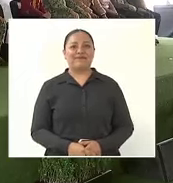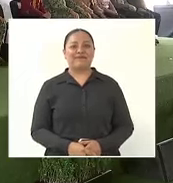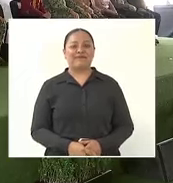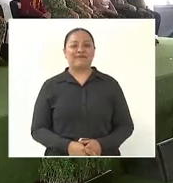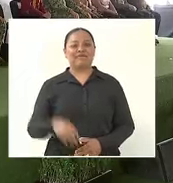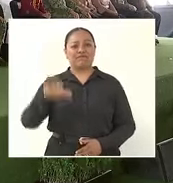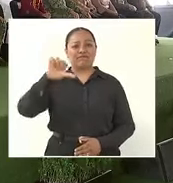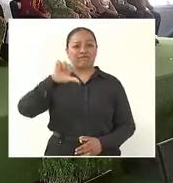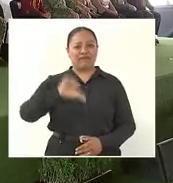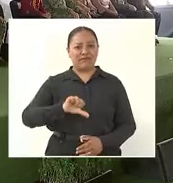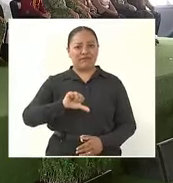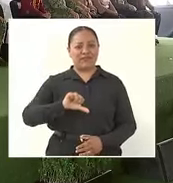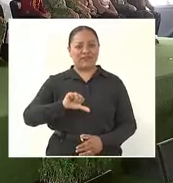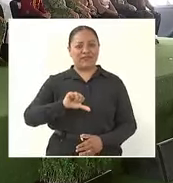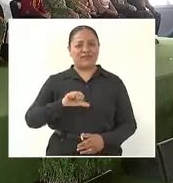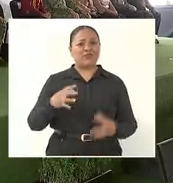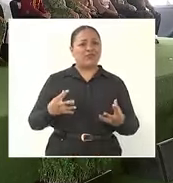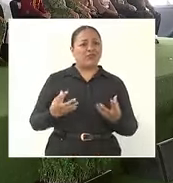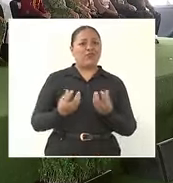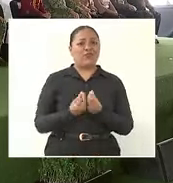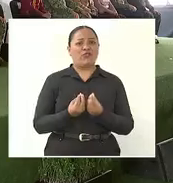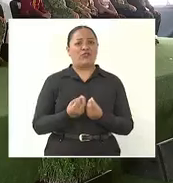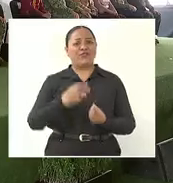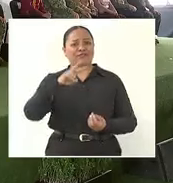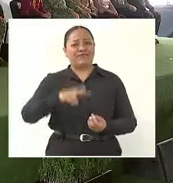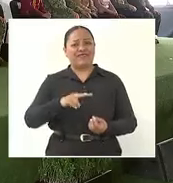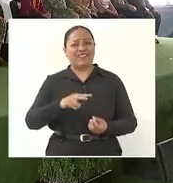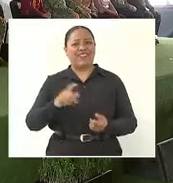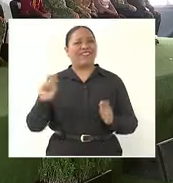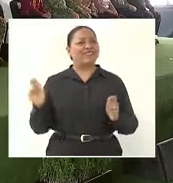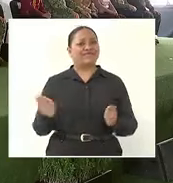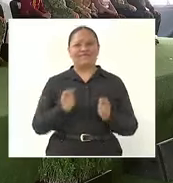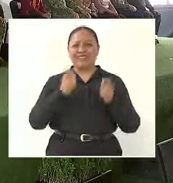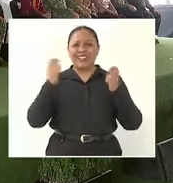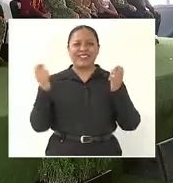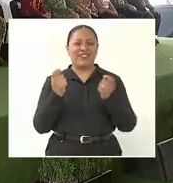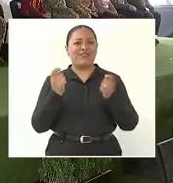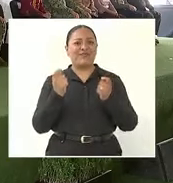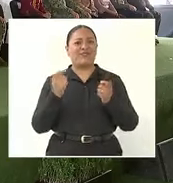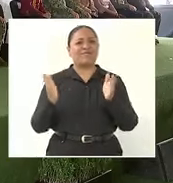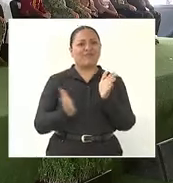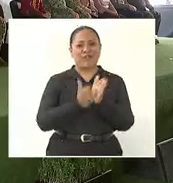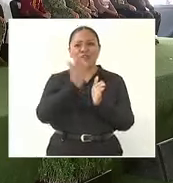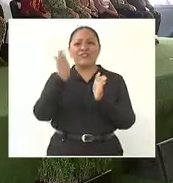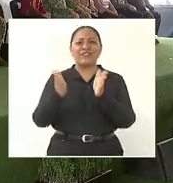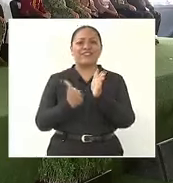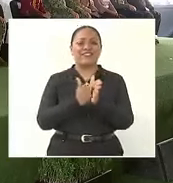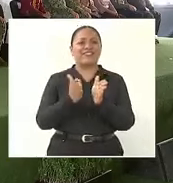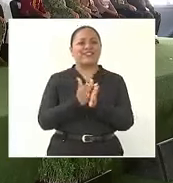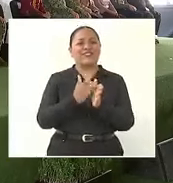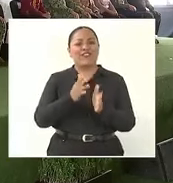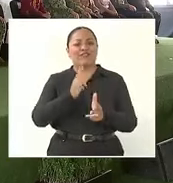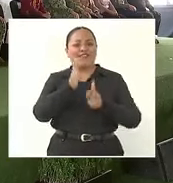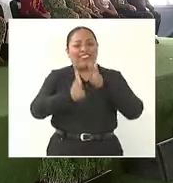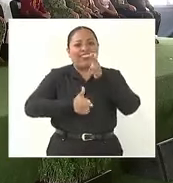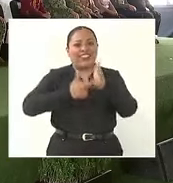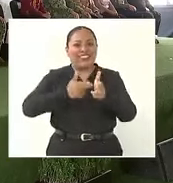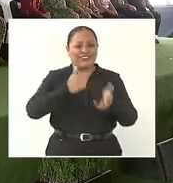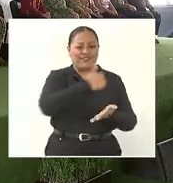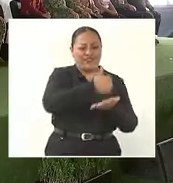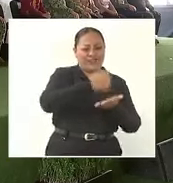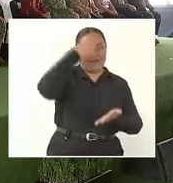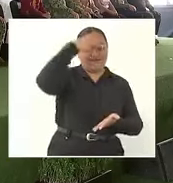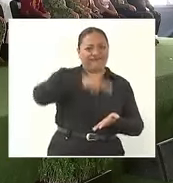Hoy celebramos con entusiasmo el inicio de la construcción del tren Ciudad de México-Querétaro.